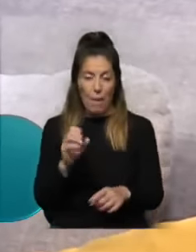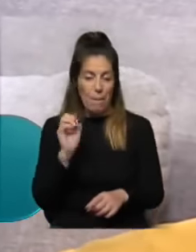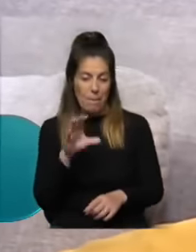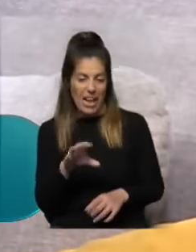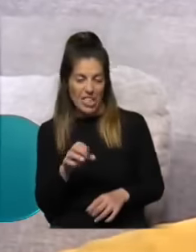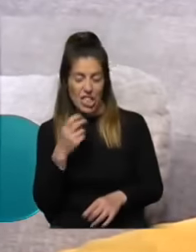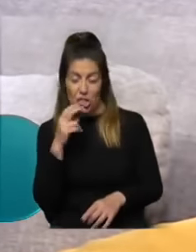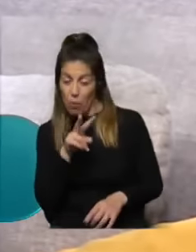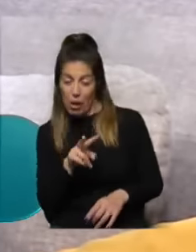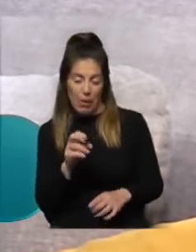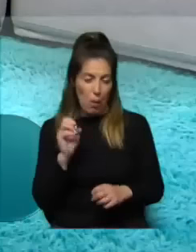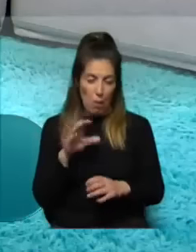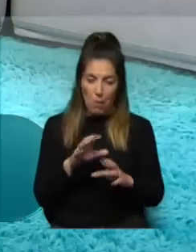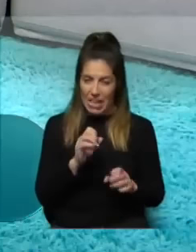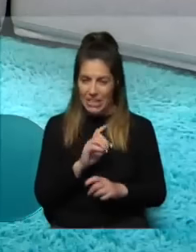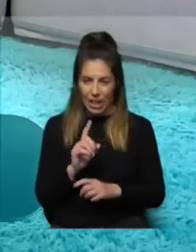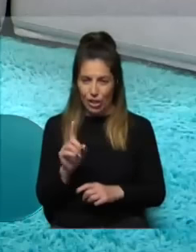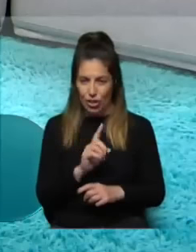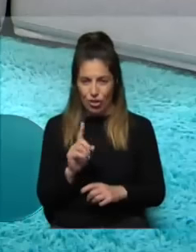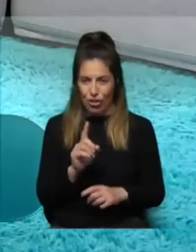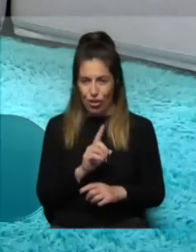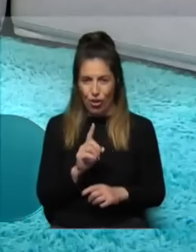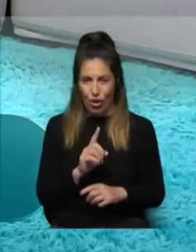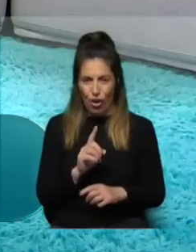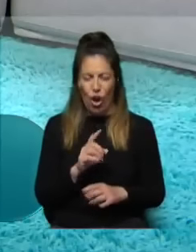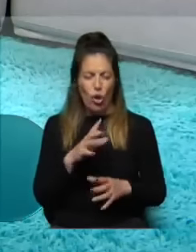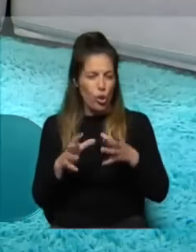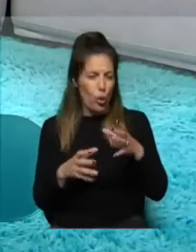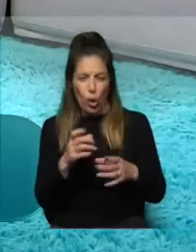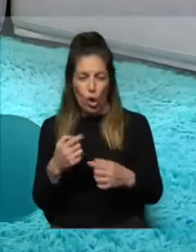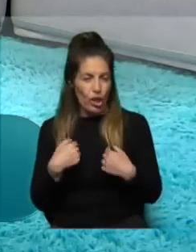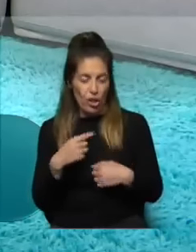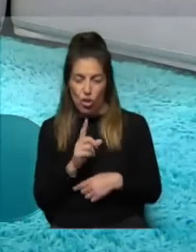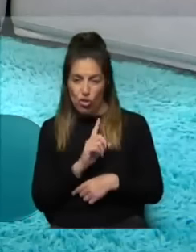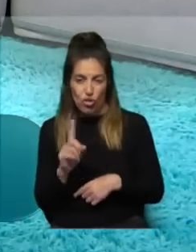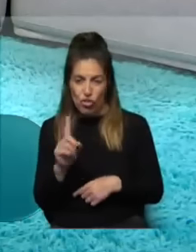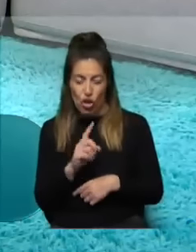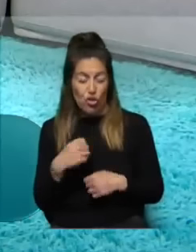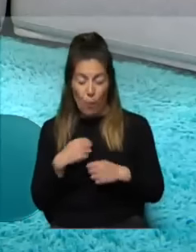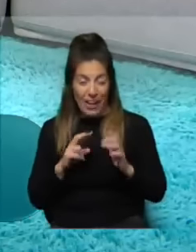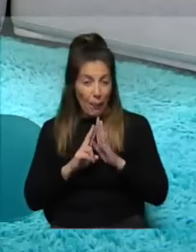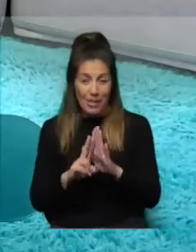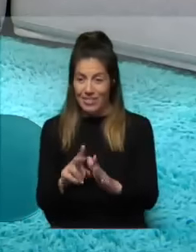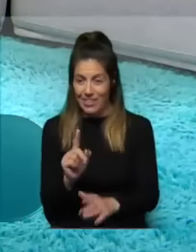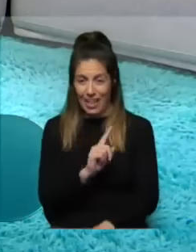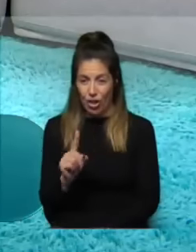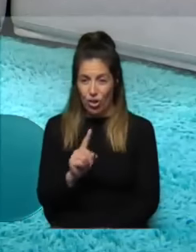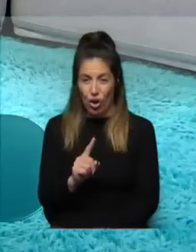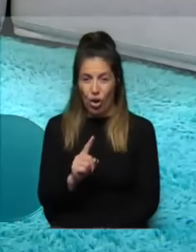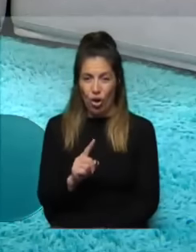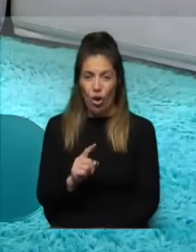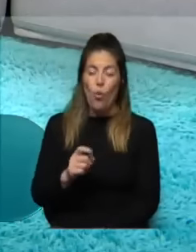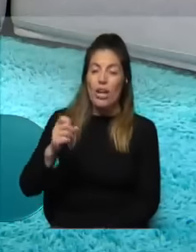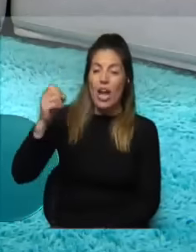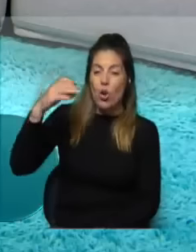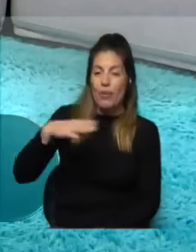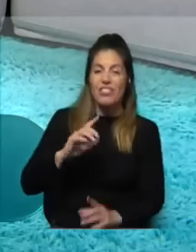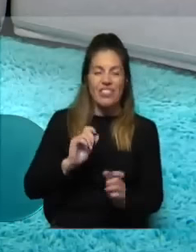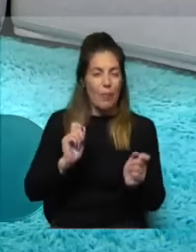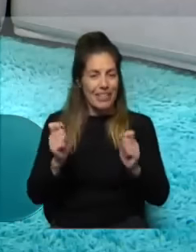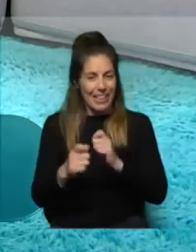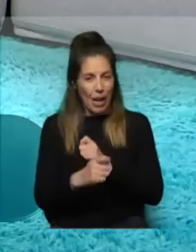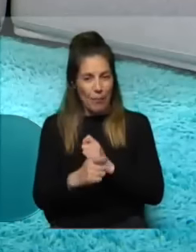verme a través de las manchas o de un color que no soy yo, que no me está representando. O una iluminación que también te